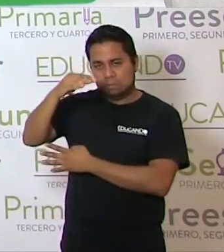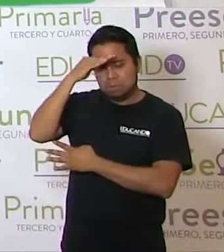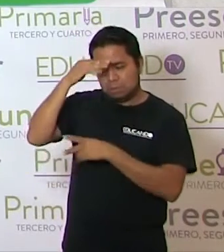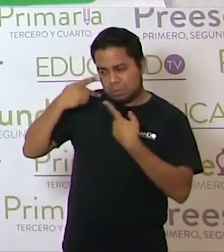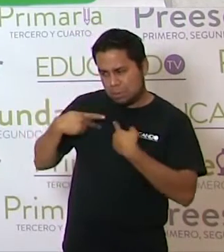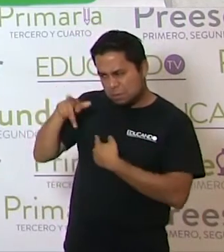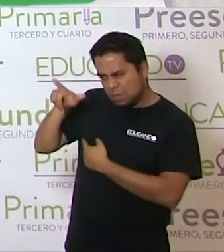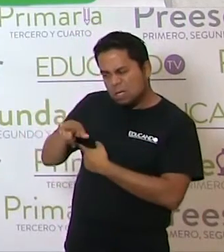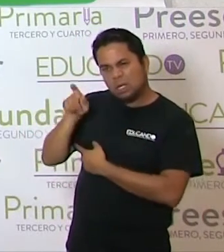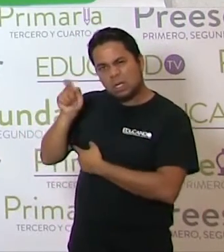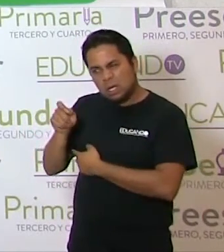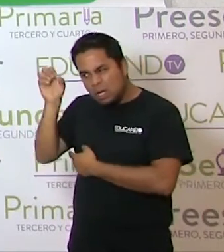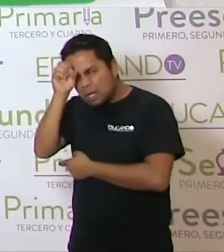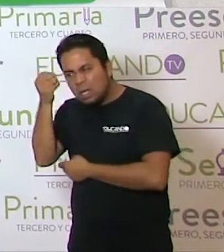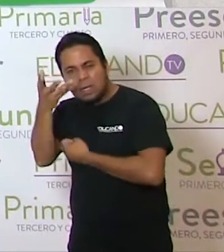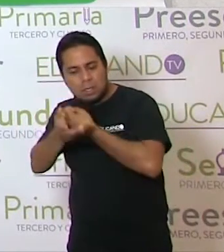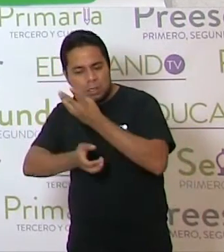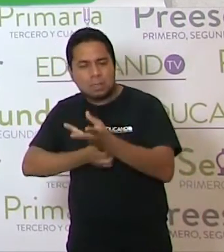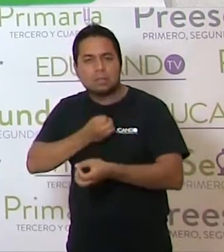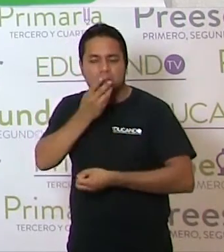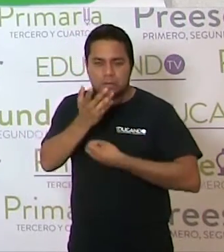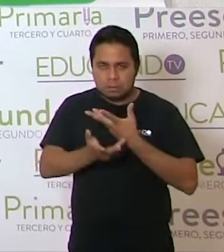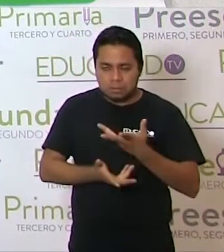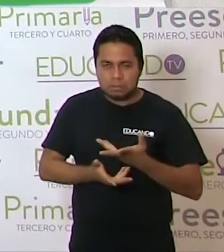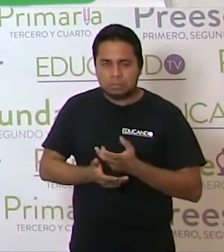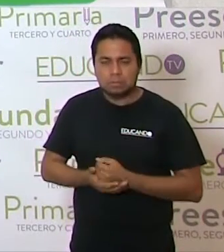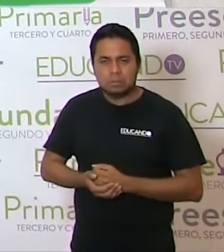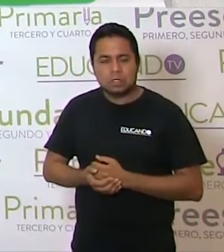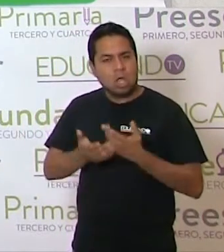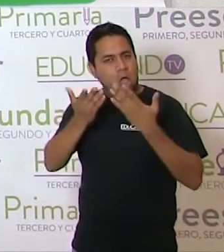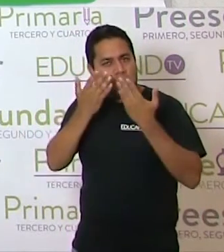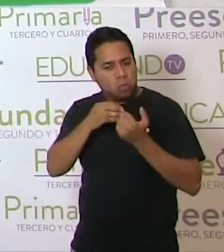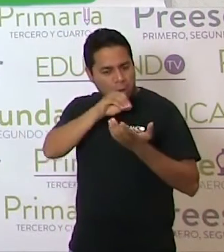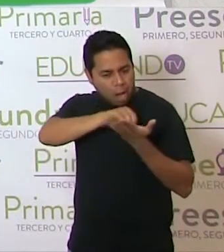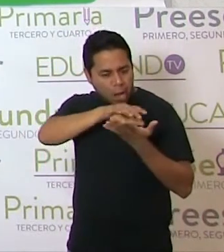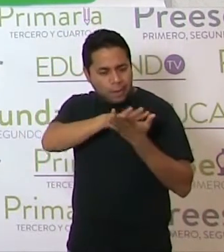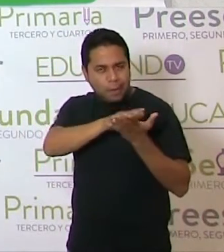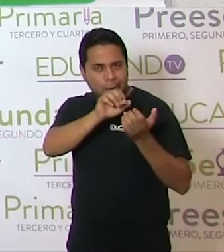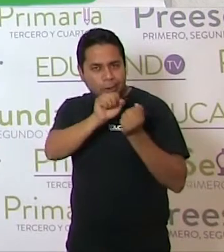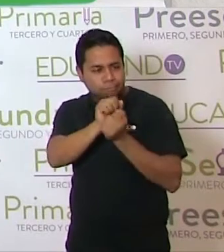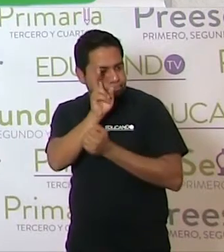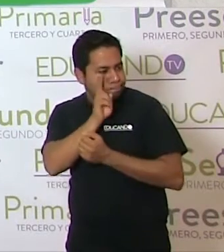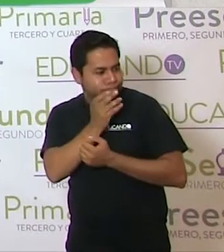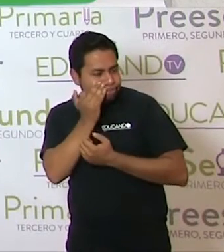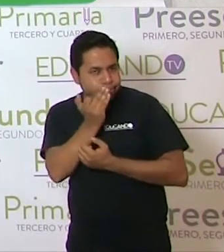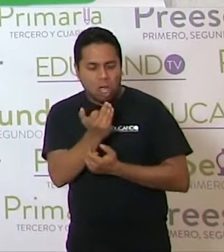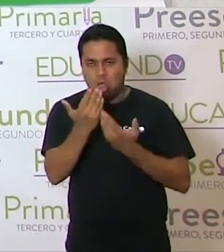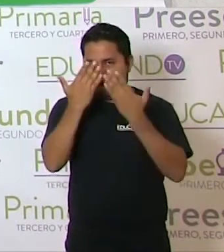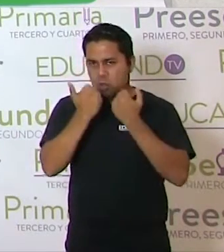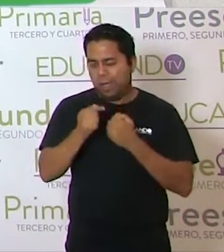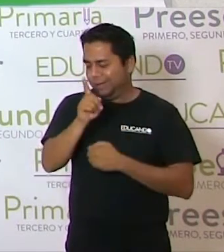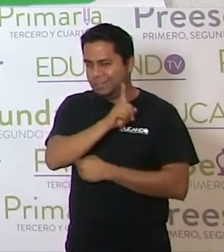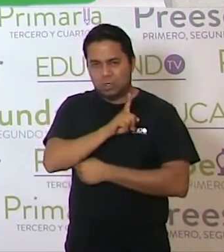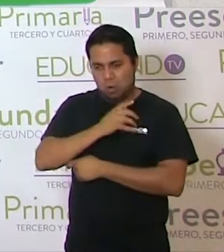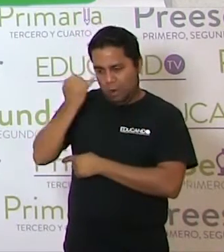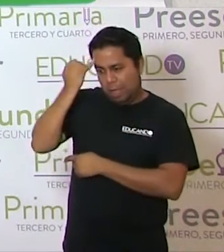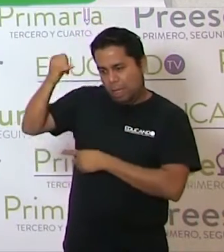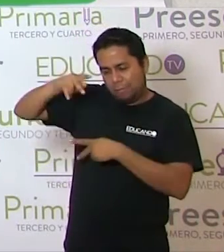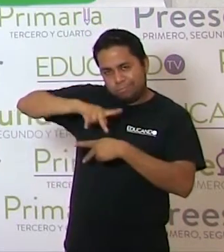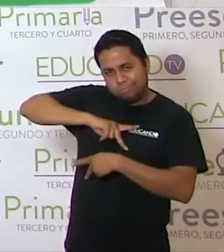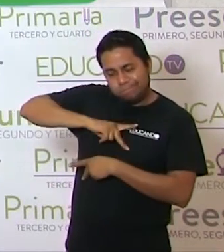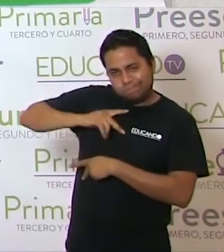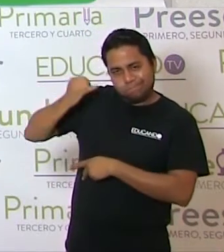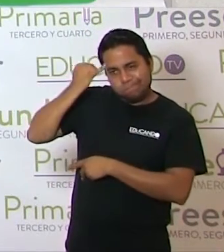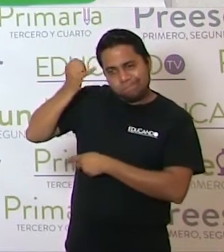persona no se transmiten datos comprobables sino ideas y no se da un